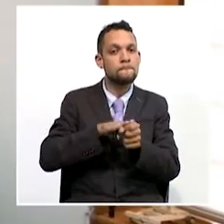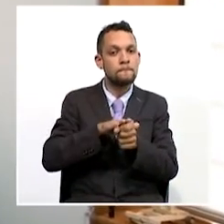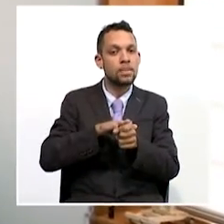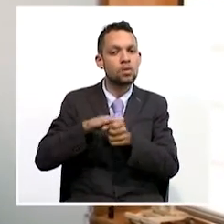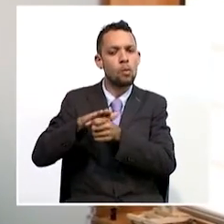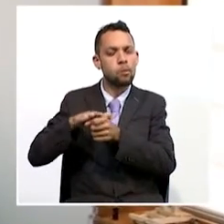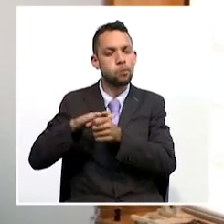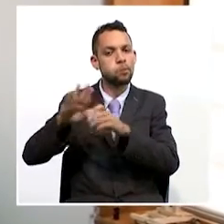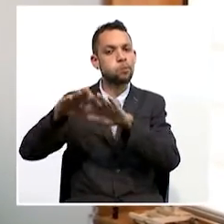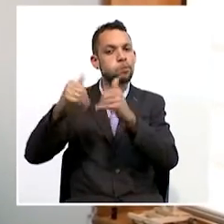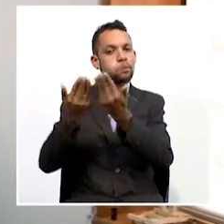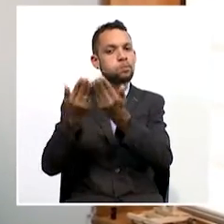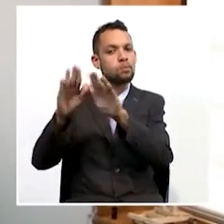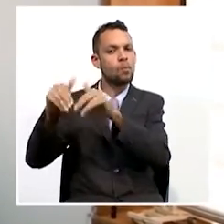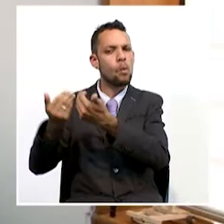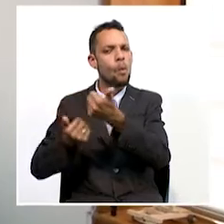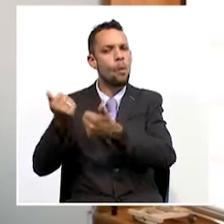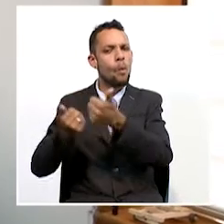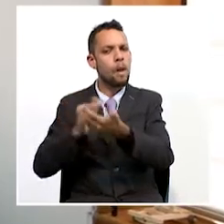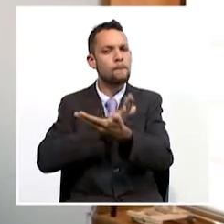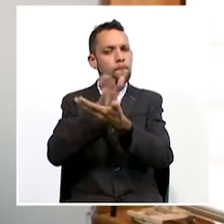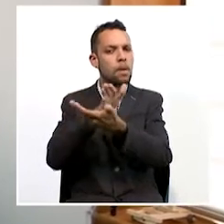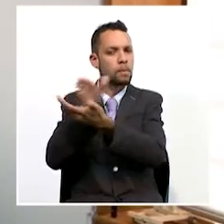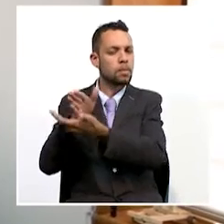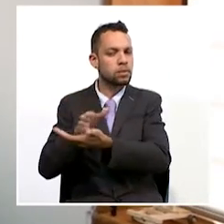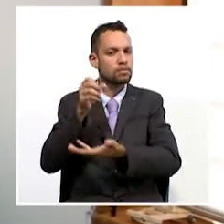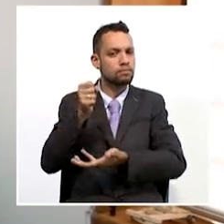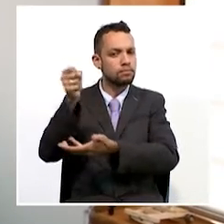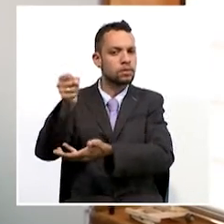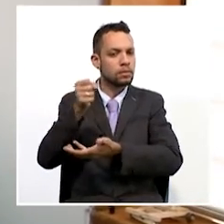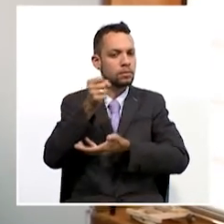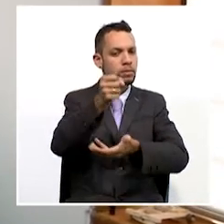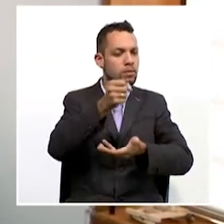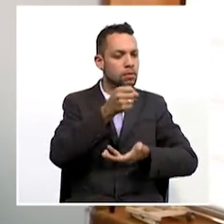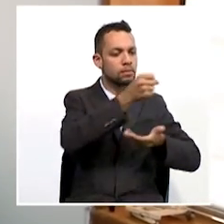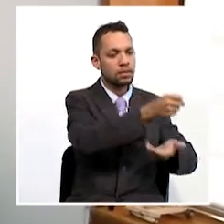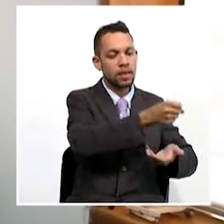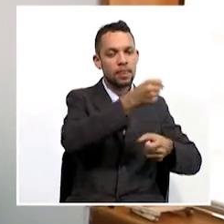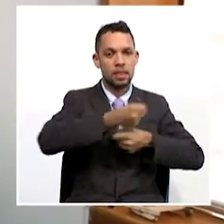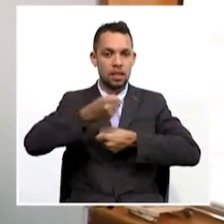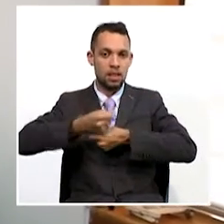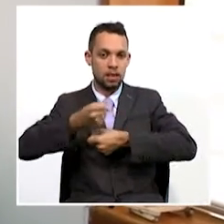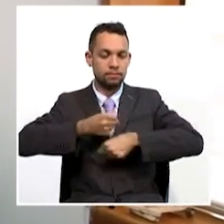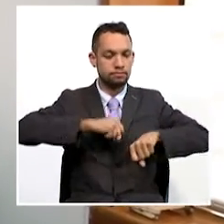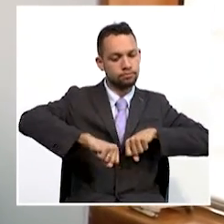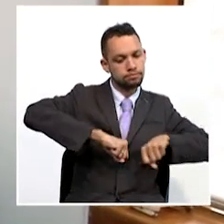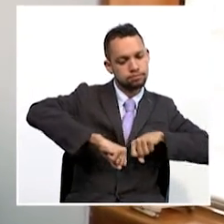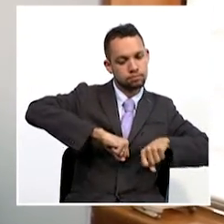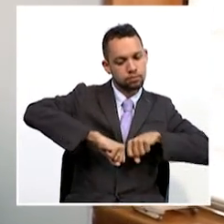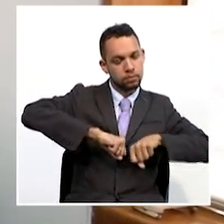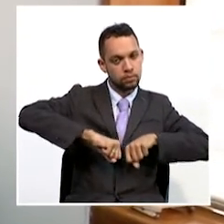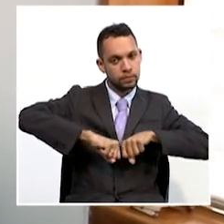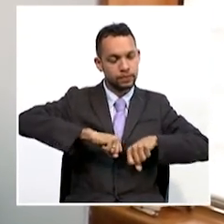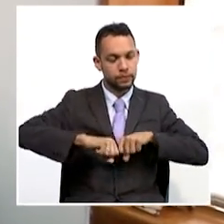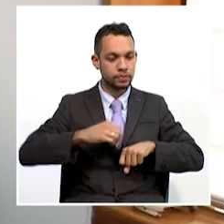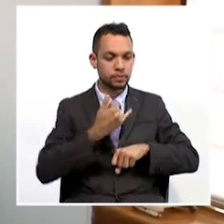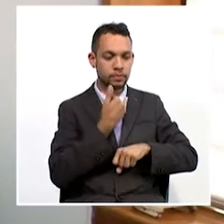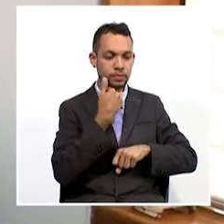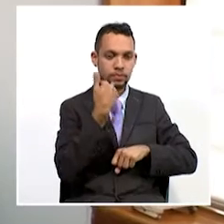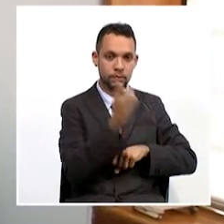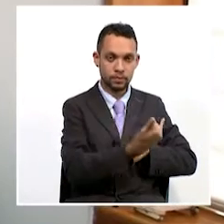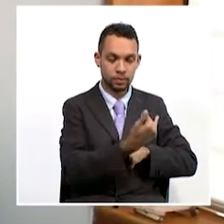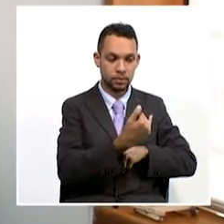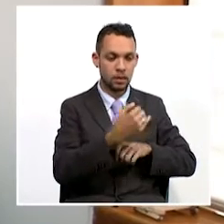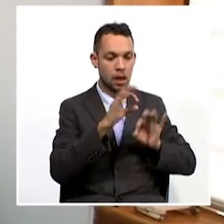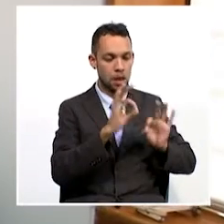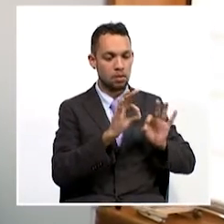instituciones educativas estamos llegando, dónde deben llegar, cuál es la metodología de trabajo. La corporación de los sabios debe